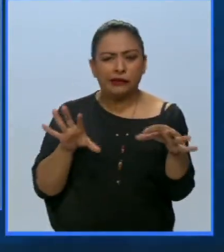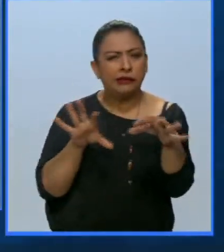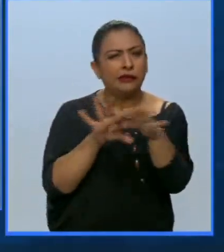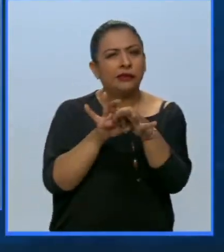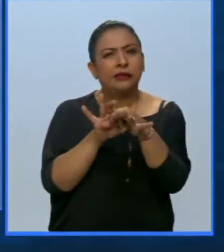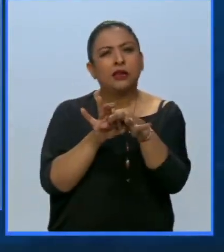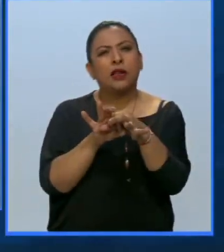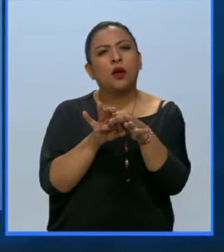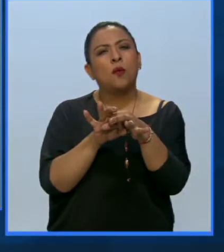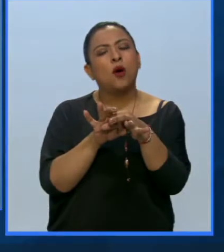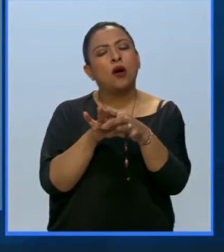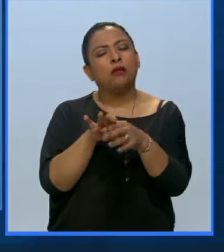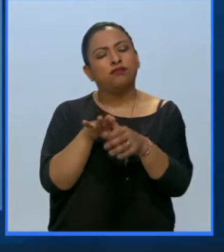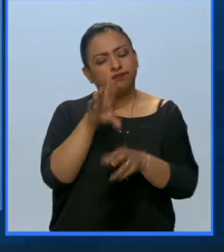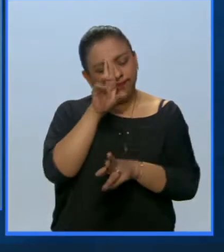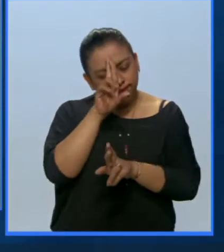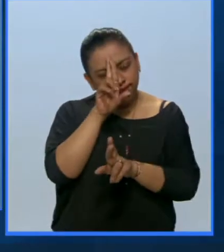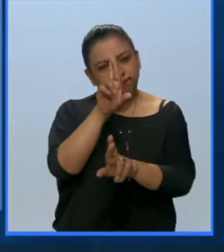nuestras ceremonias,